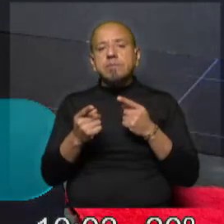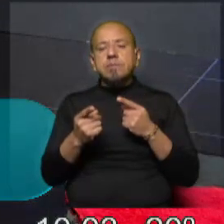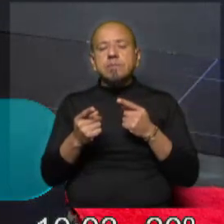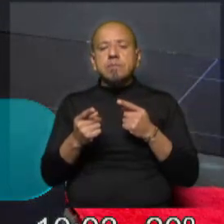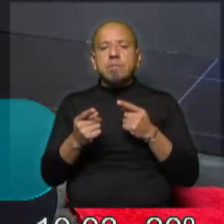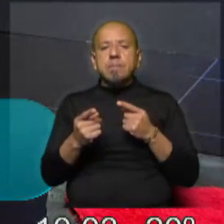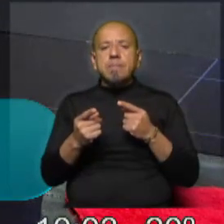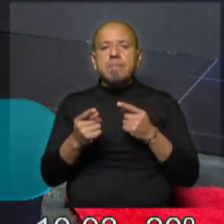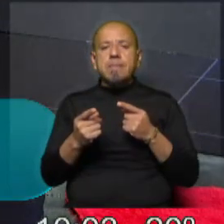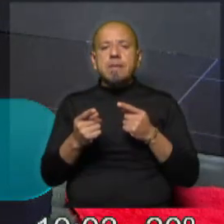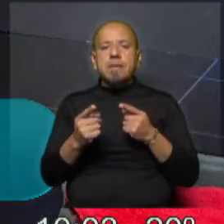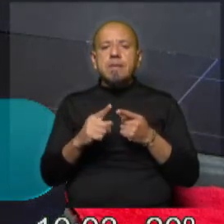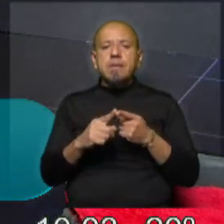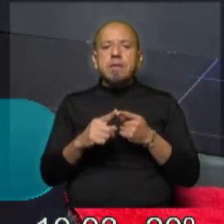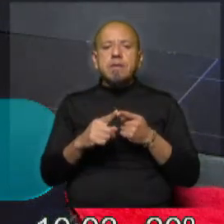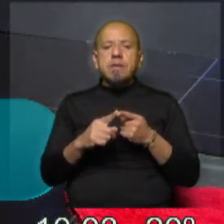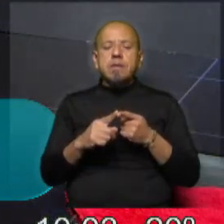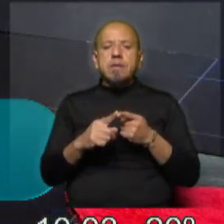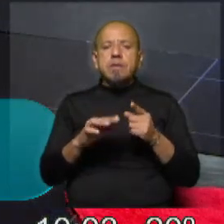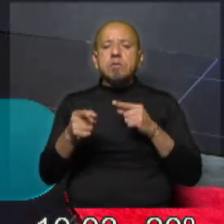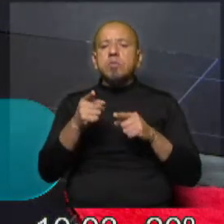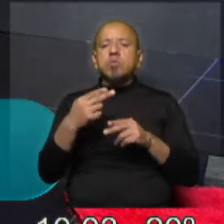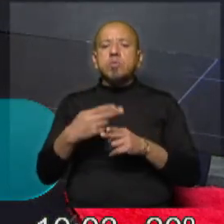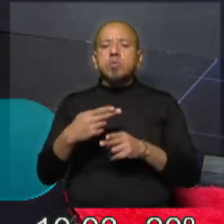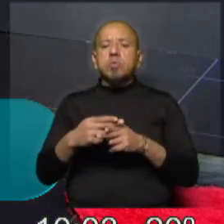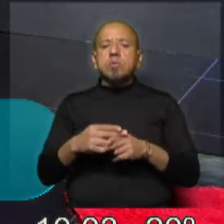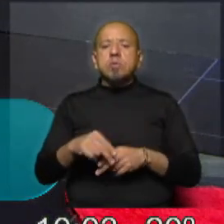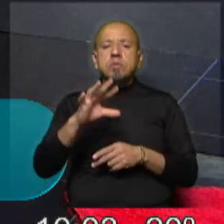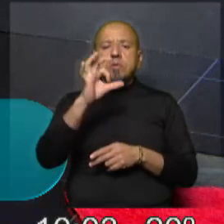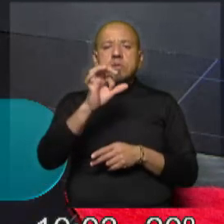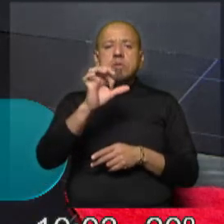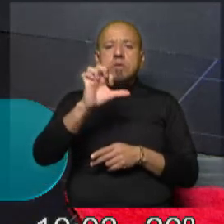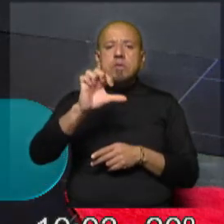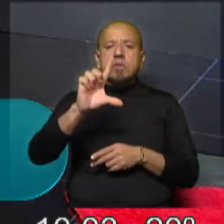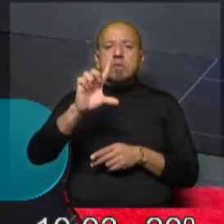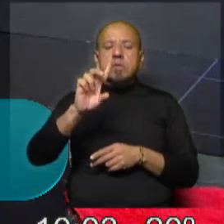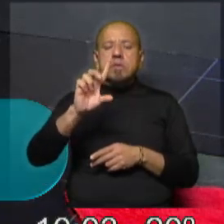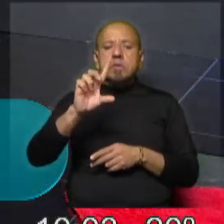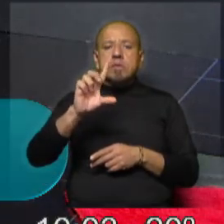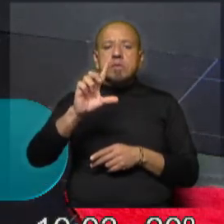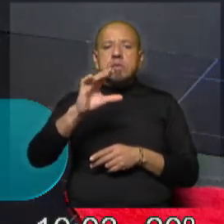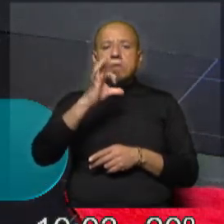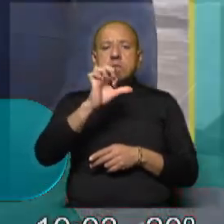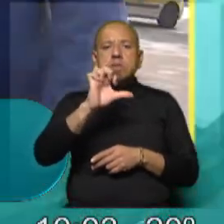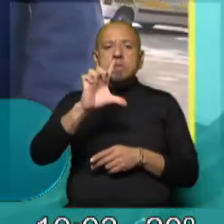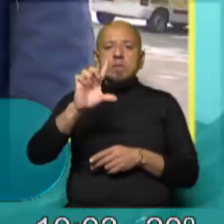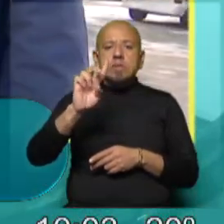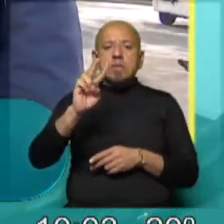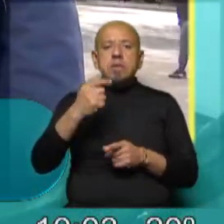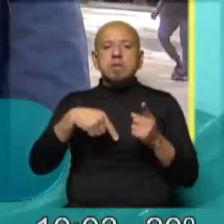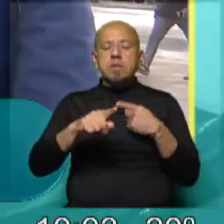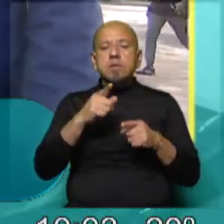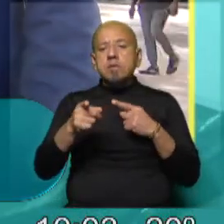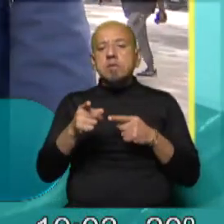nombre. La marcha de salud mental. ¿Cómo es su nombre? Selva Tabeira. Selva Tabeira, es una histórica, mandale un beso grande.